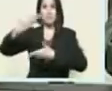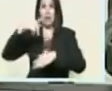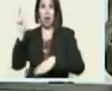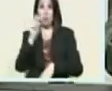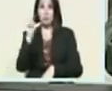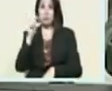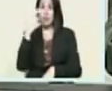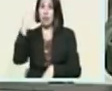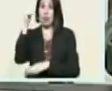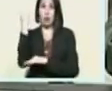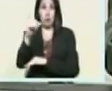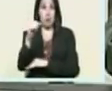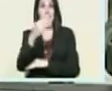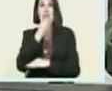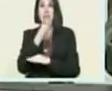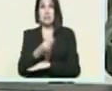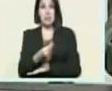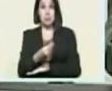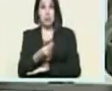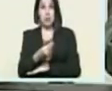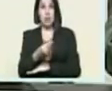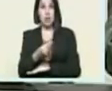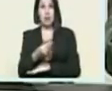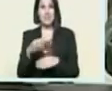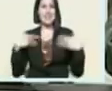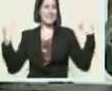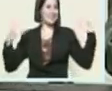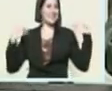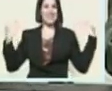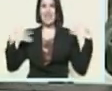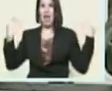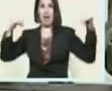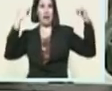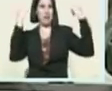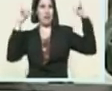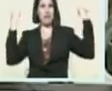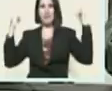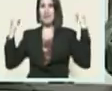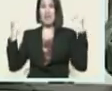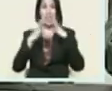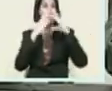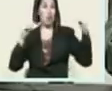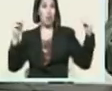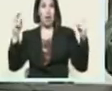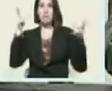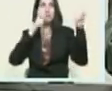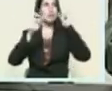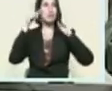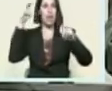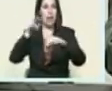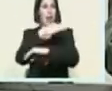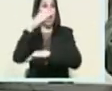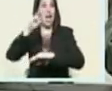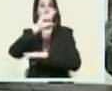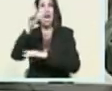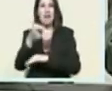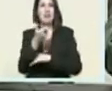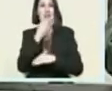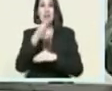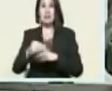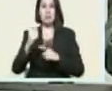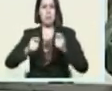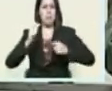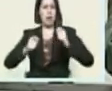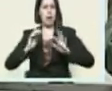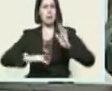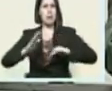noviembre y este mes de diciembre como una gran fiesta de todos. A que suene la gaita, a que suene la maraca, a que